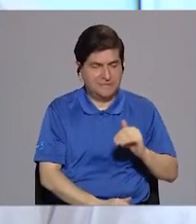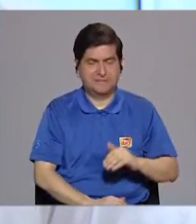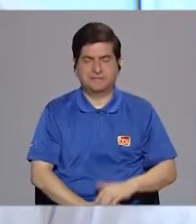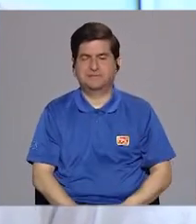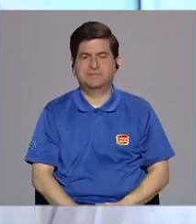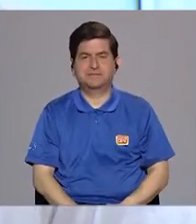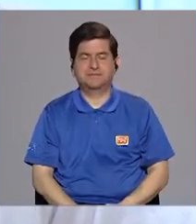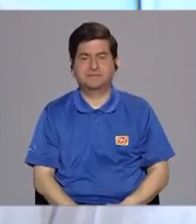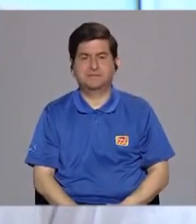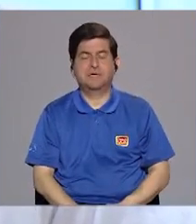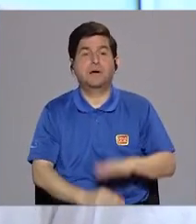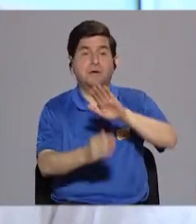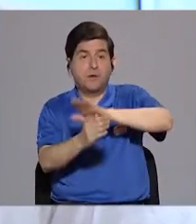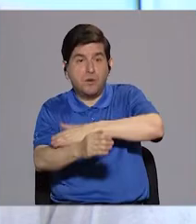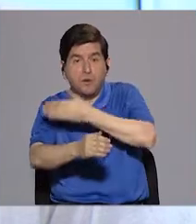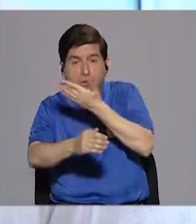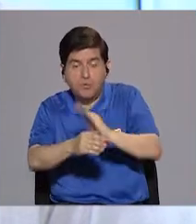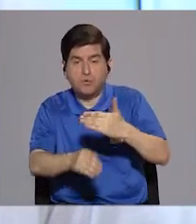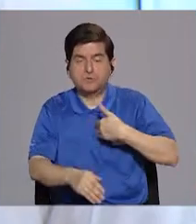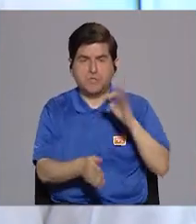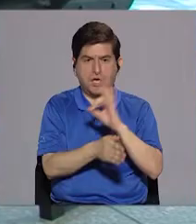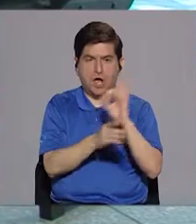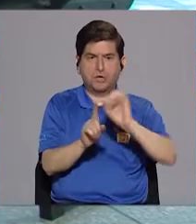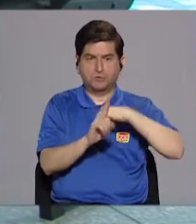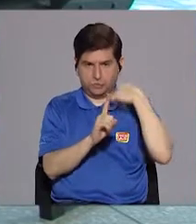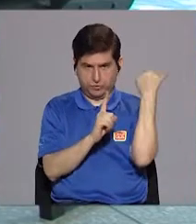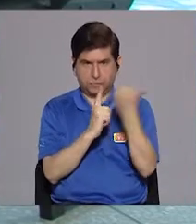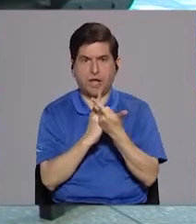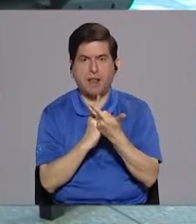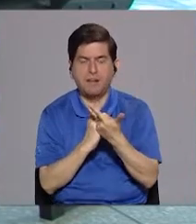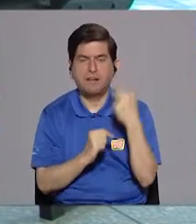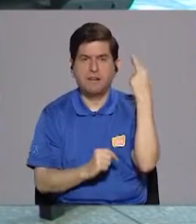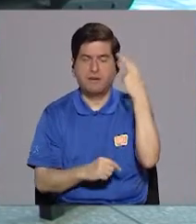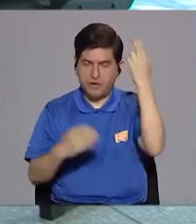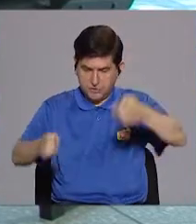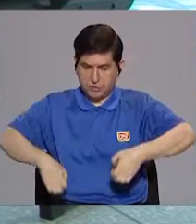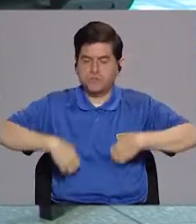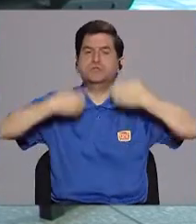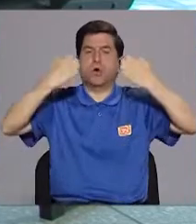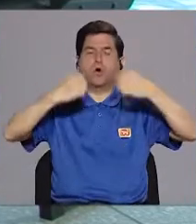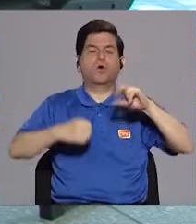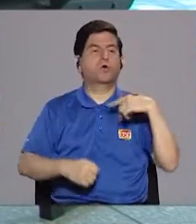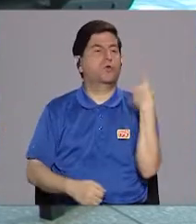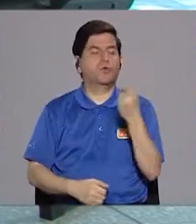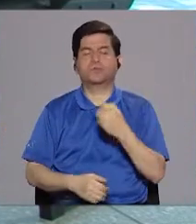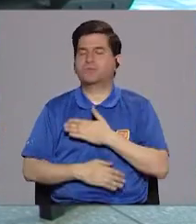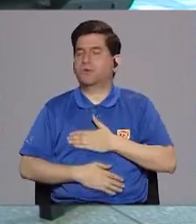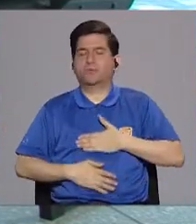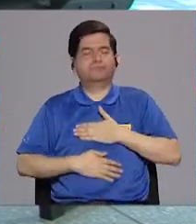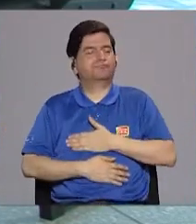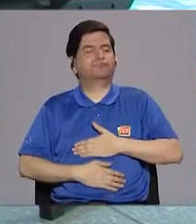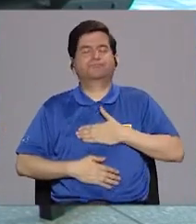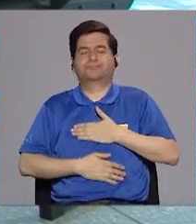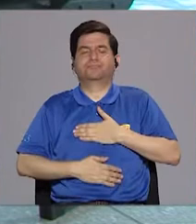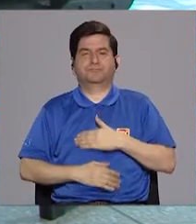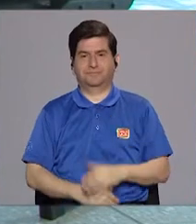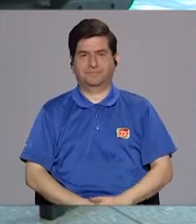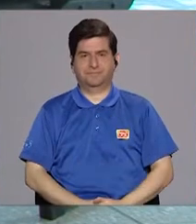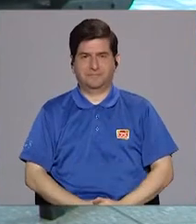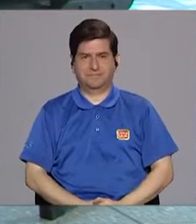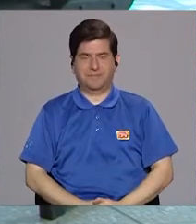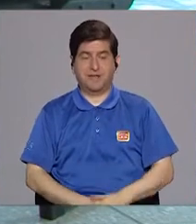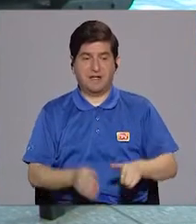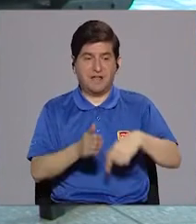La música tiene una función social, por eso existe la música. No es solamente placer, a veces